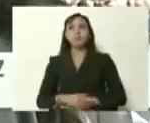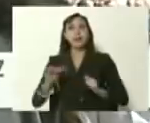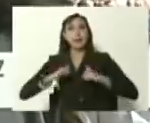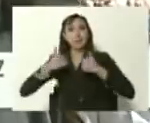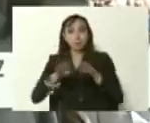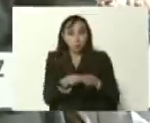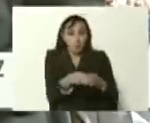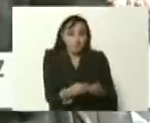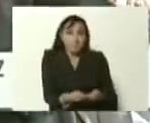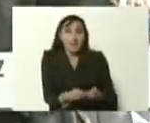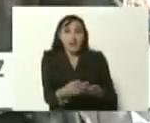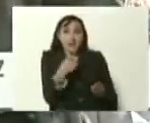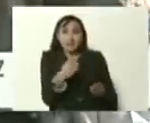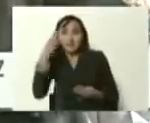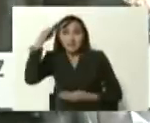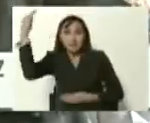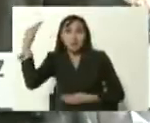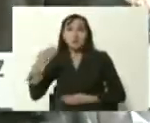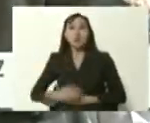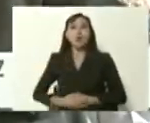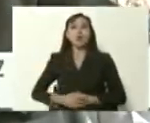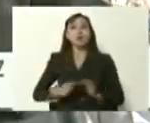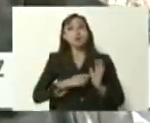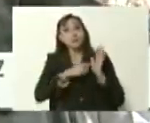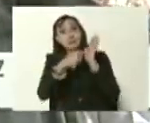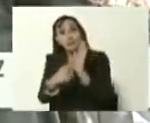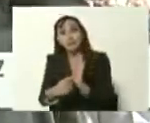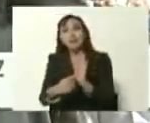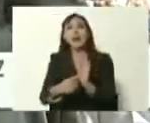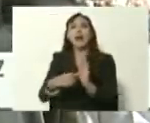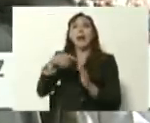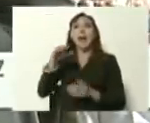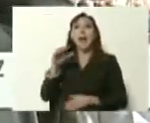hace saber cuando lo expresó al patriarca Abraham,